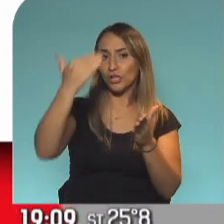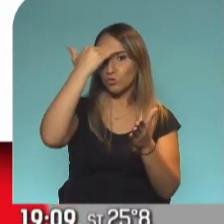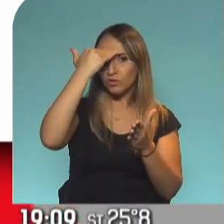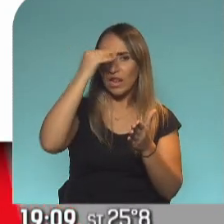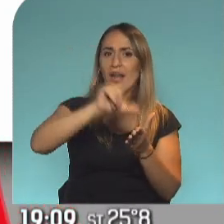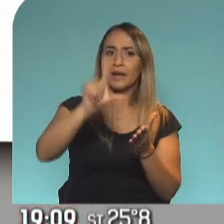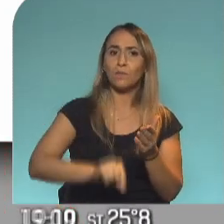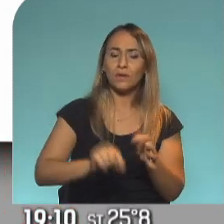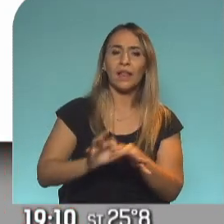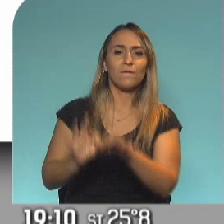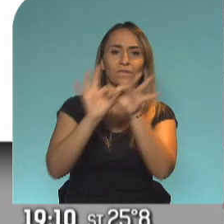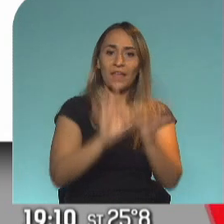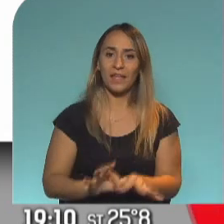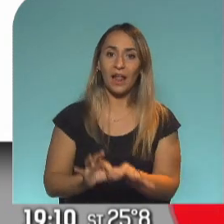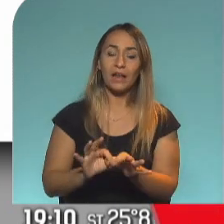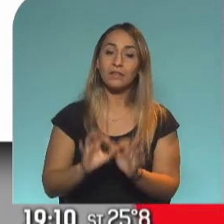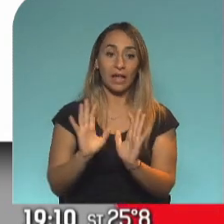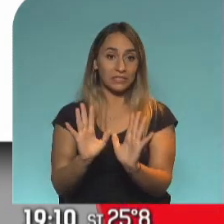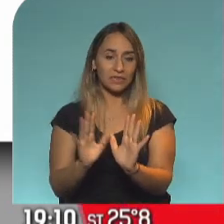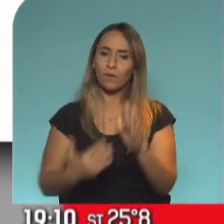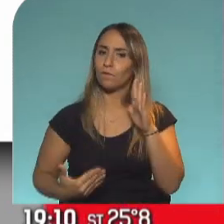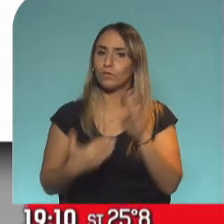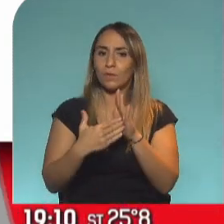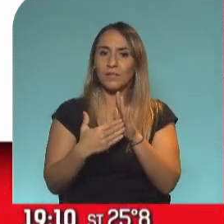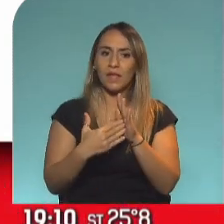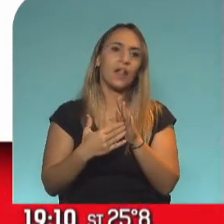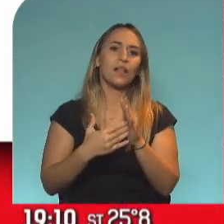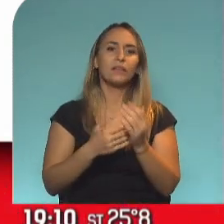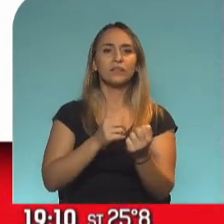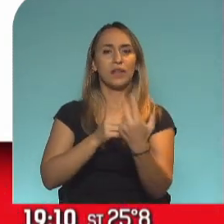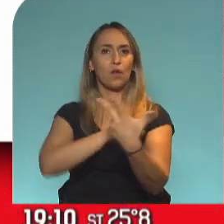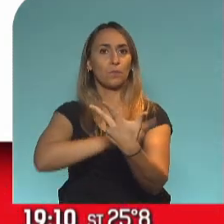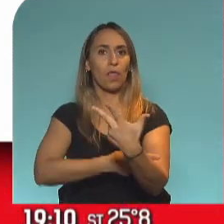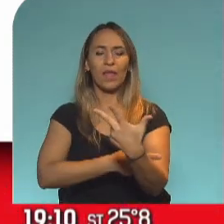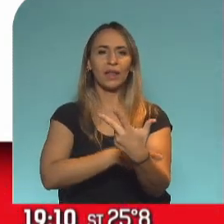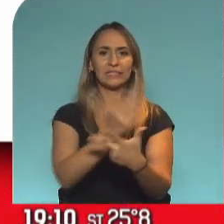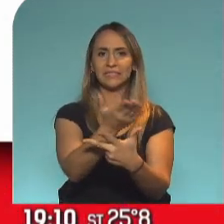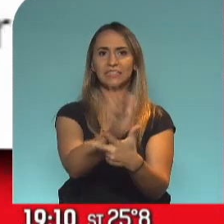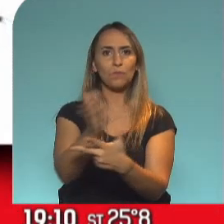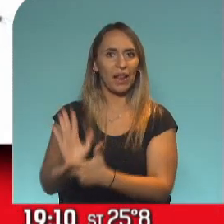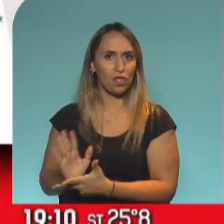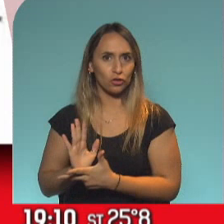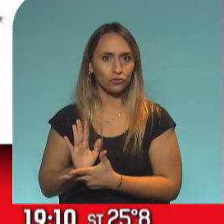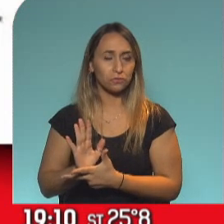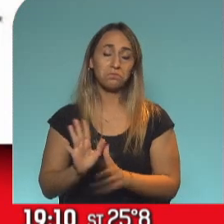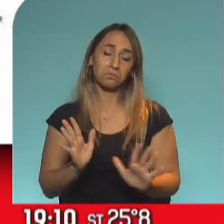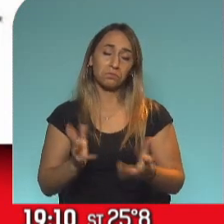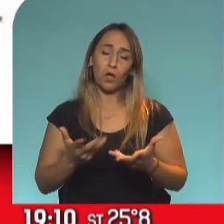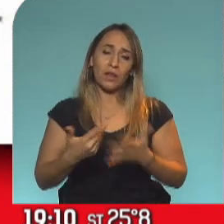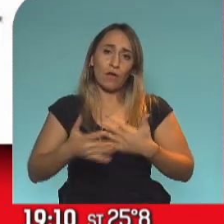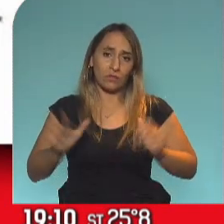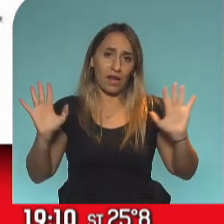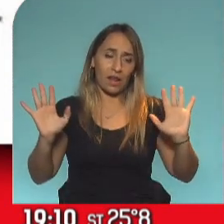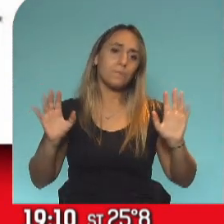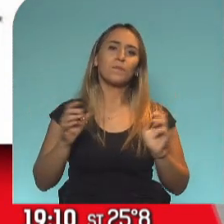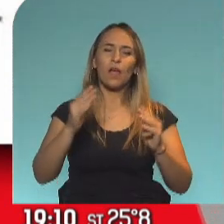y en un sistema republicano como el nuestro es esencial que exista una clara división de poderes. Hasta ahí, como regular, digamos. Pero acá empieza